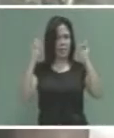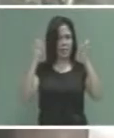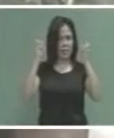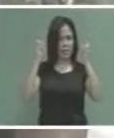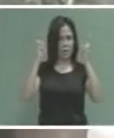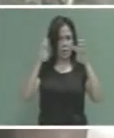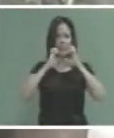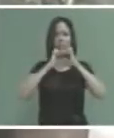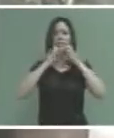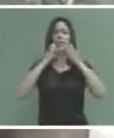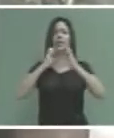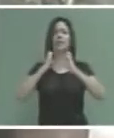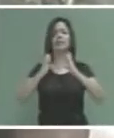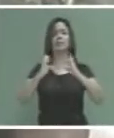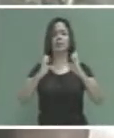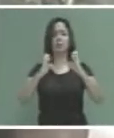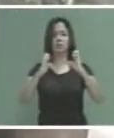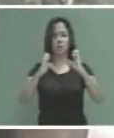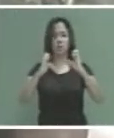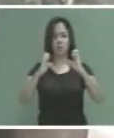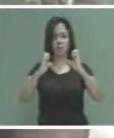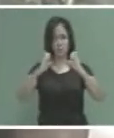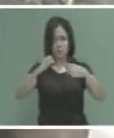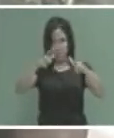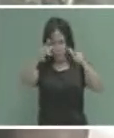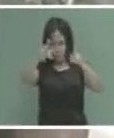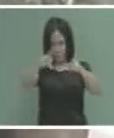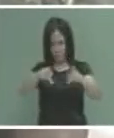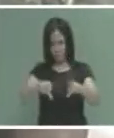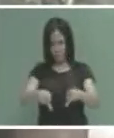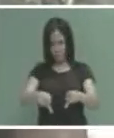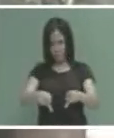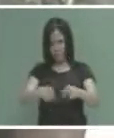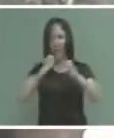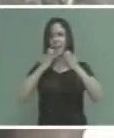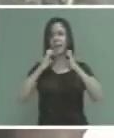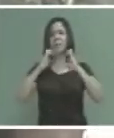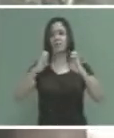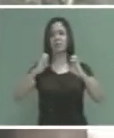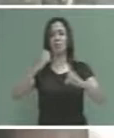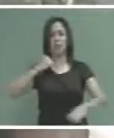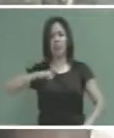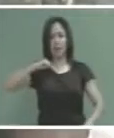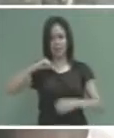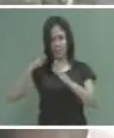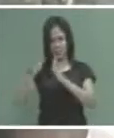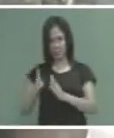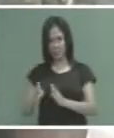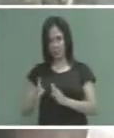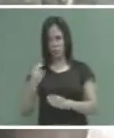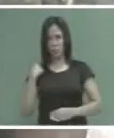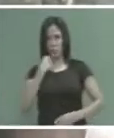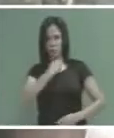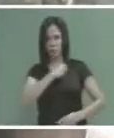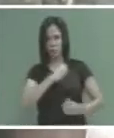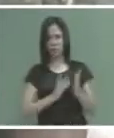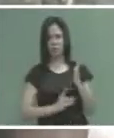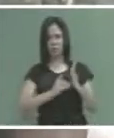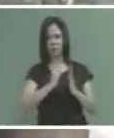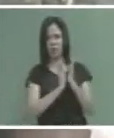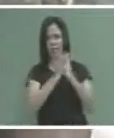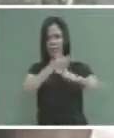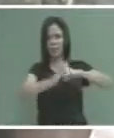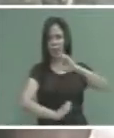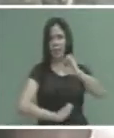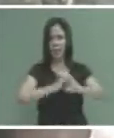expresión del individuo, la expresión del artista. O sea, el arte se desarrolla a través de las emociones que nosotros transmitimos a la obra. En